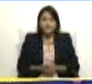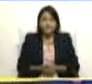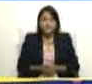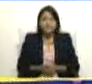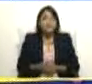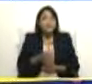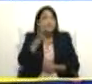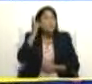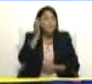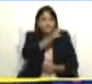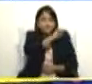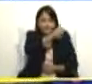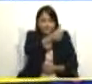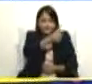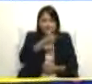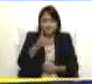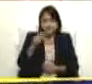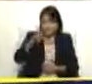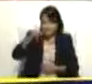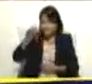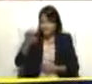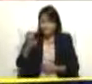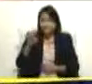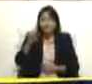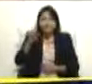rectora Aura Rosa Hernández,